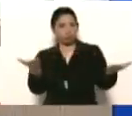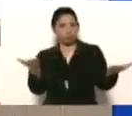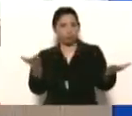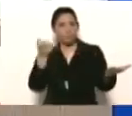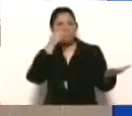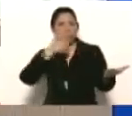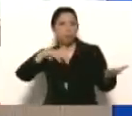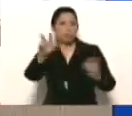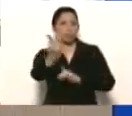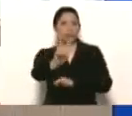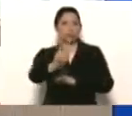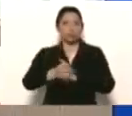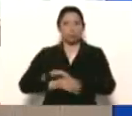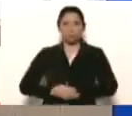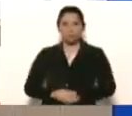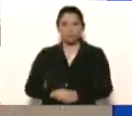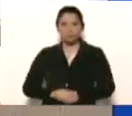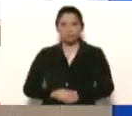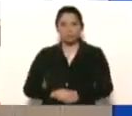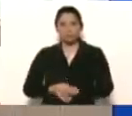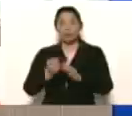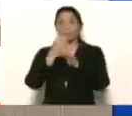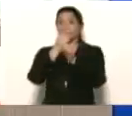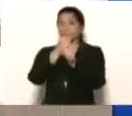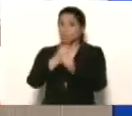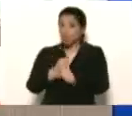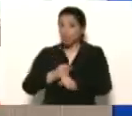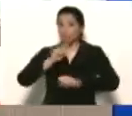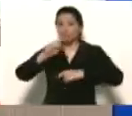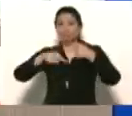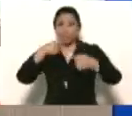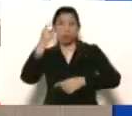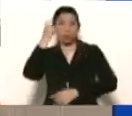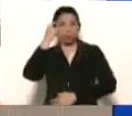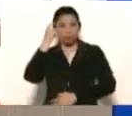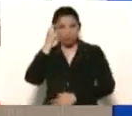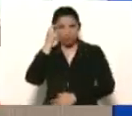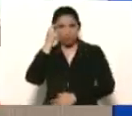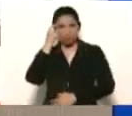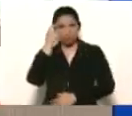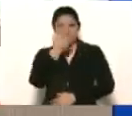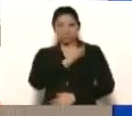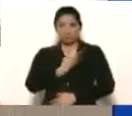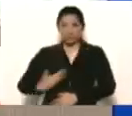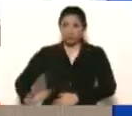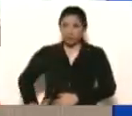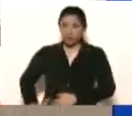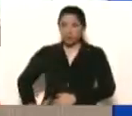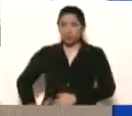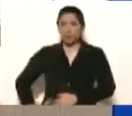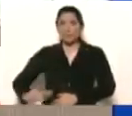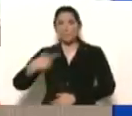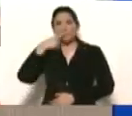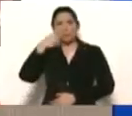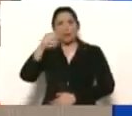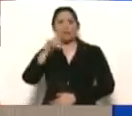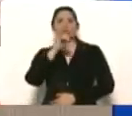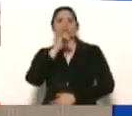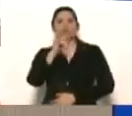pueblo de venezuela y esperen que los próximos días el presidente maduro informará